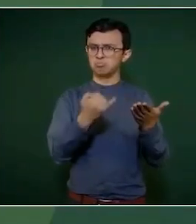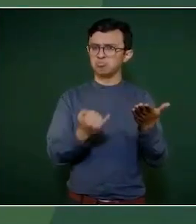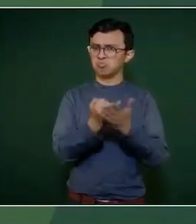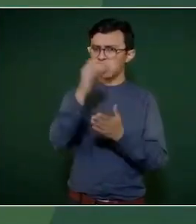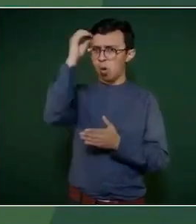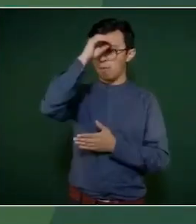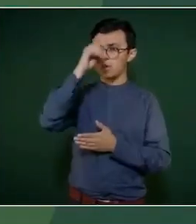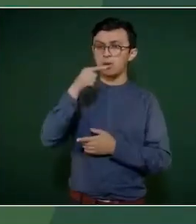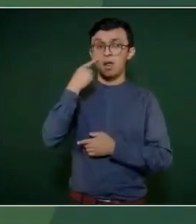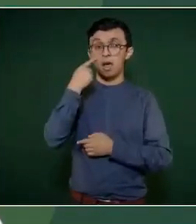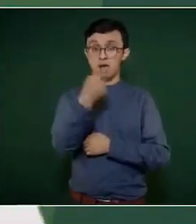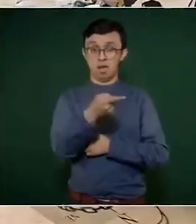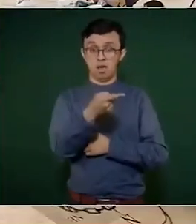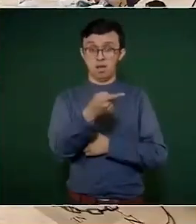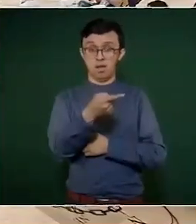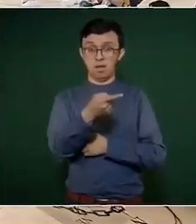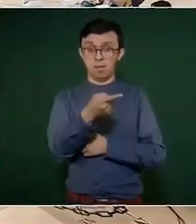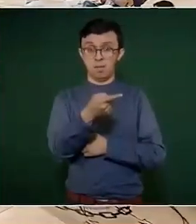pues